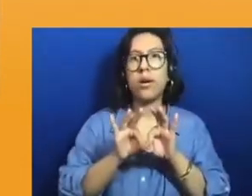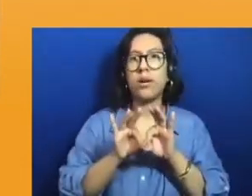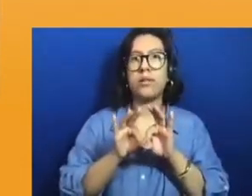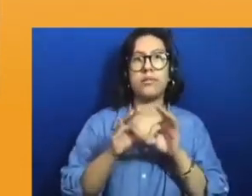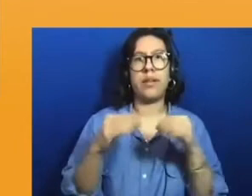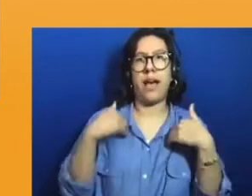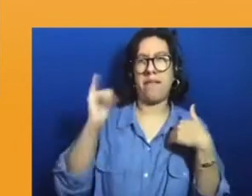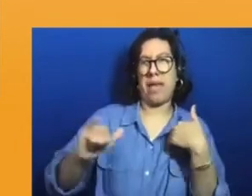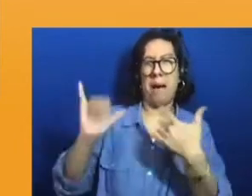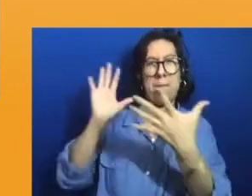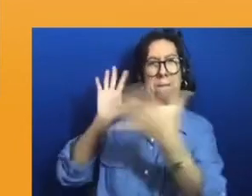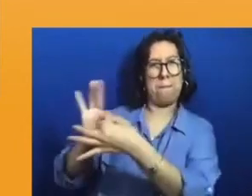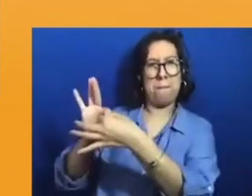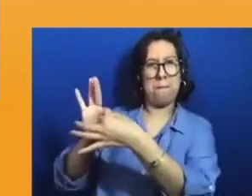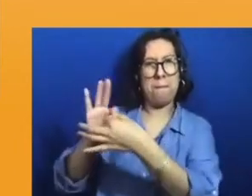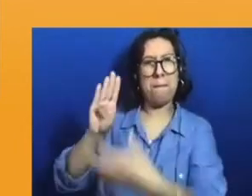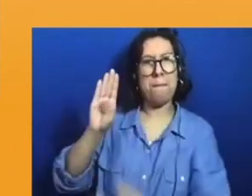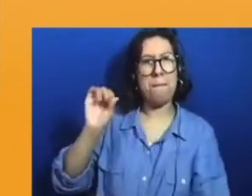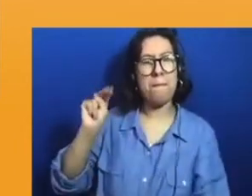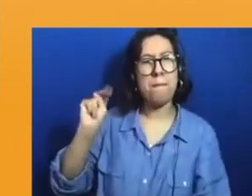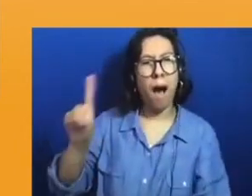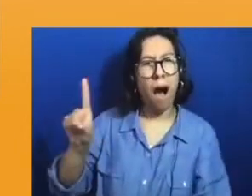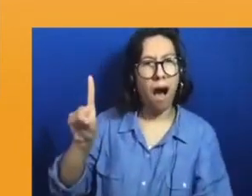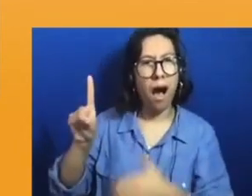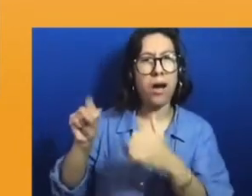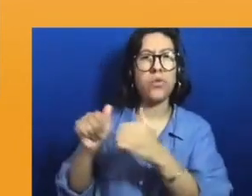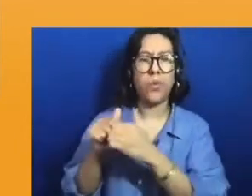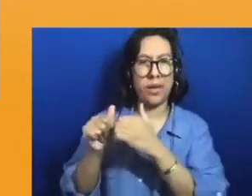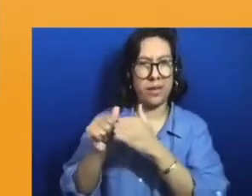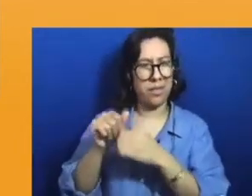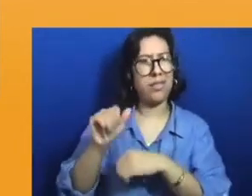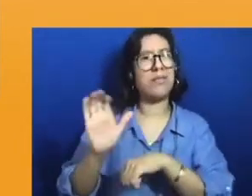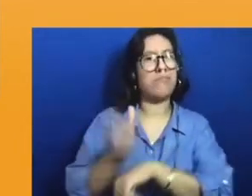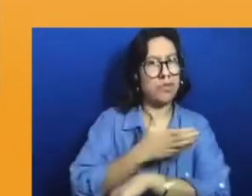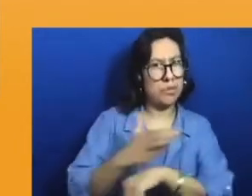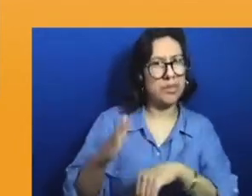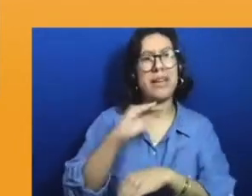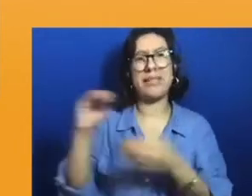tener esa conexión entre los instrumentos y el baile, porque